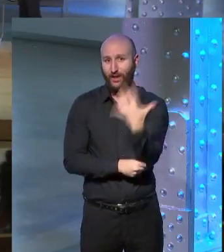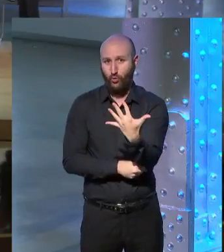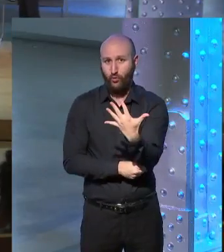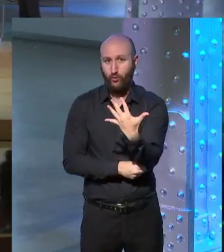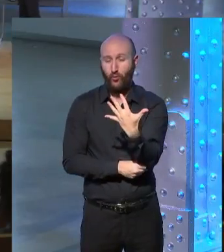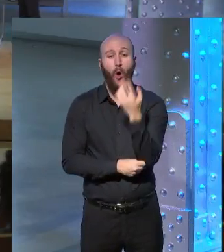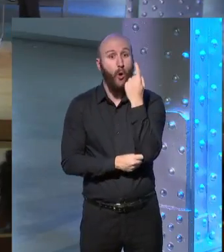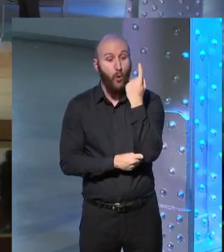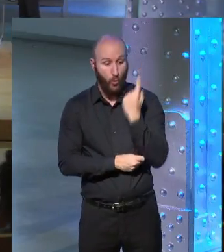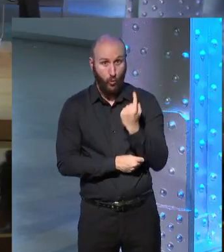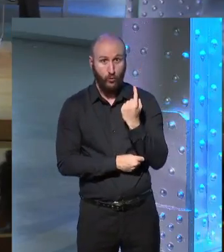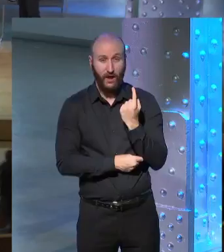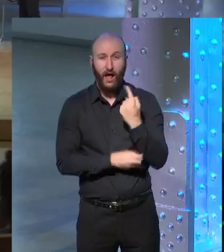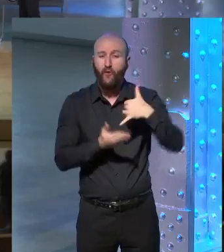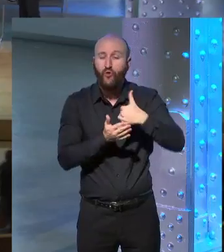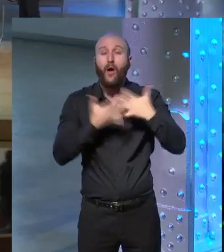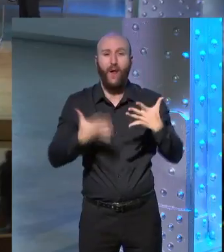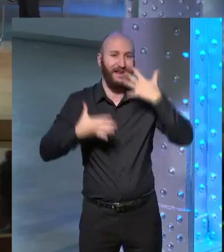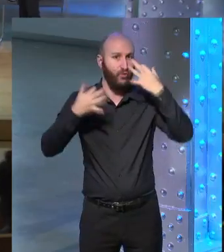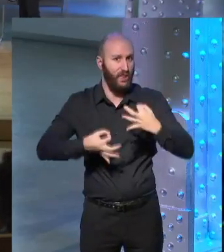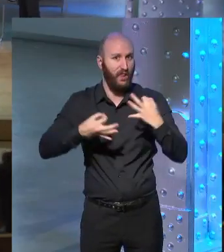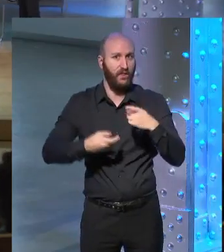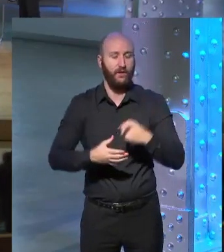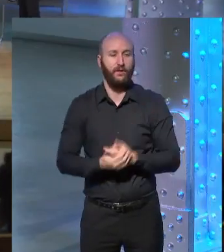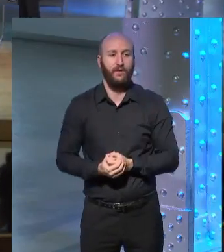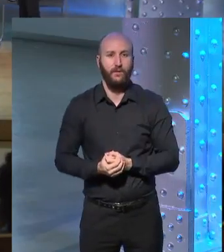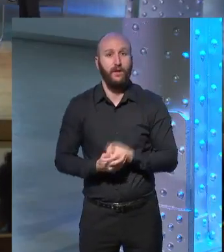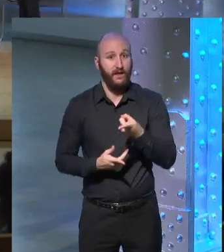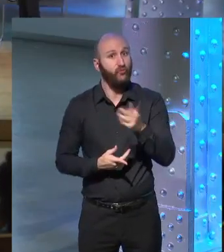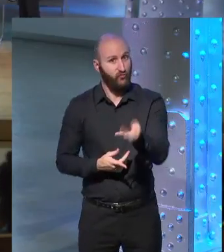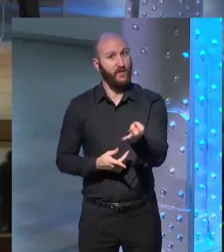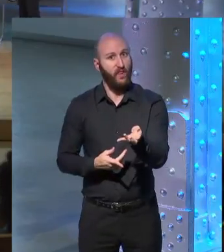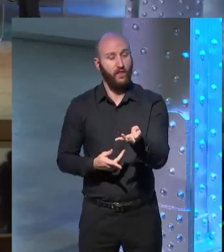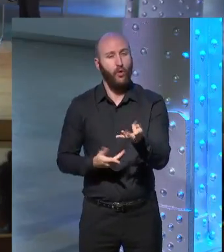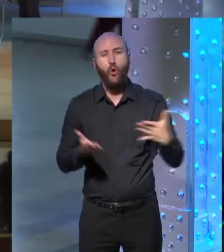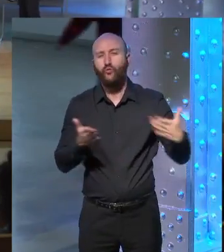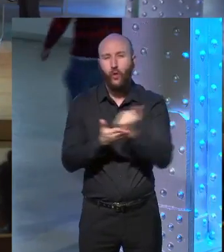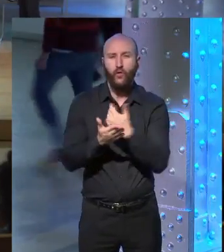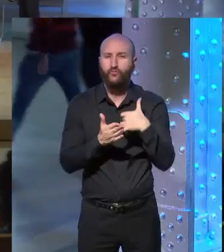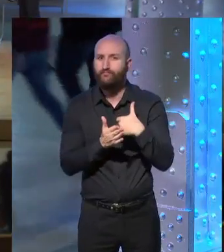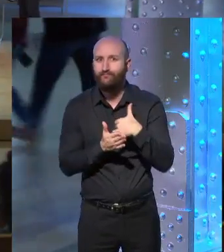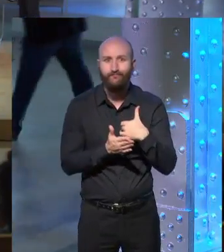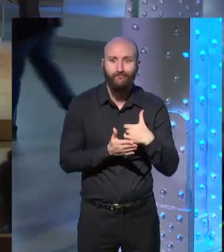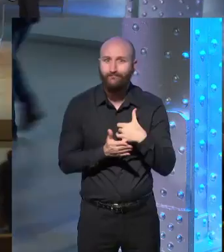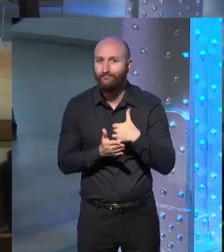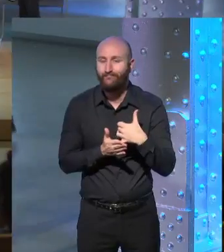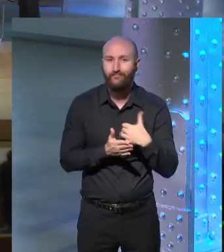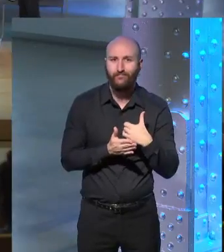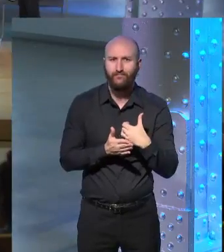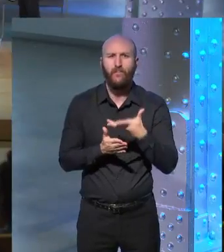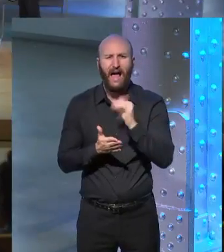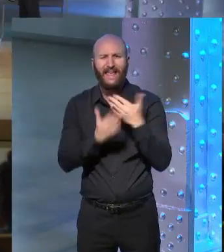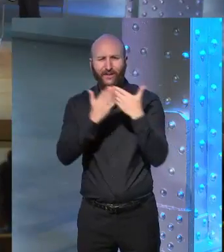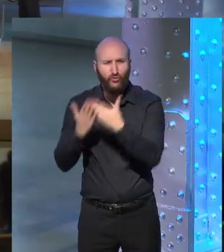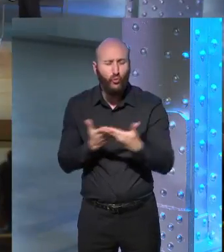más flaqueamos sí que es cierto, es que es el tema de la seguridad. Y eso es cierto. Todos flaquean y están los estudios y hay un montón